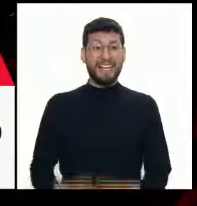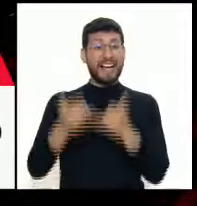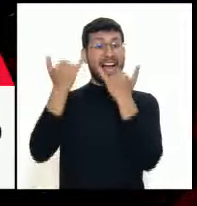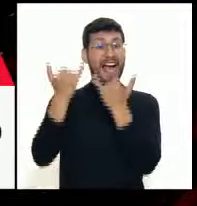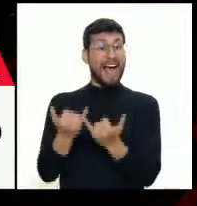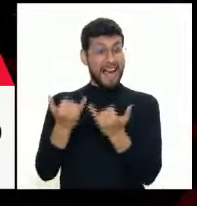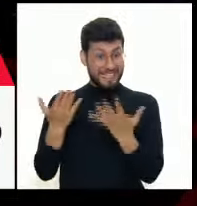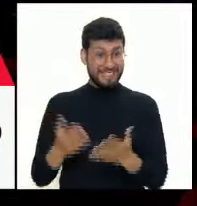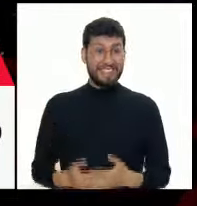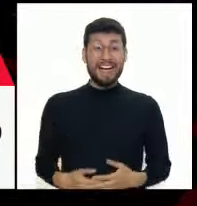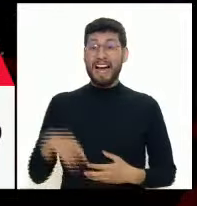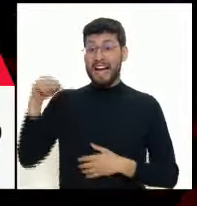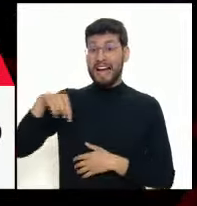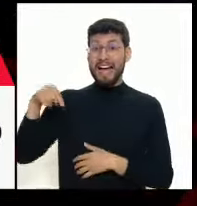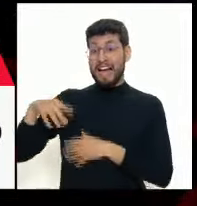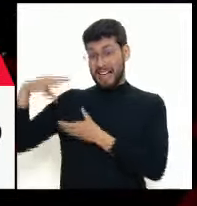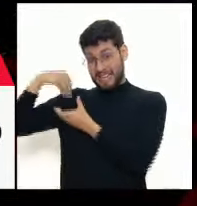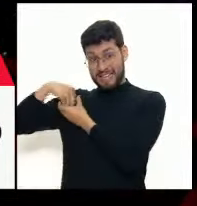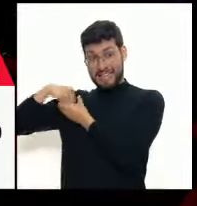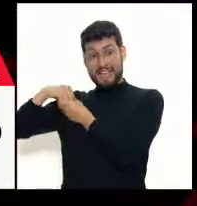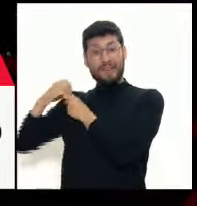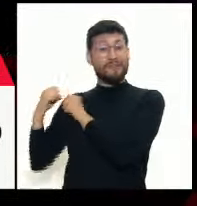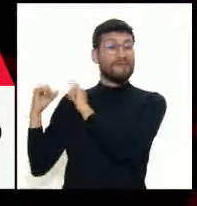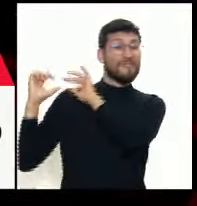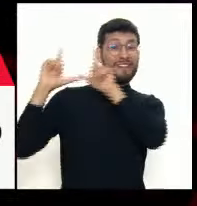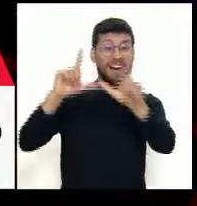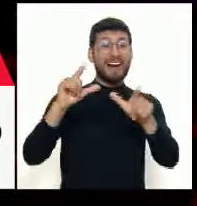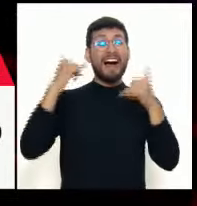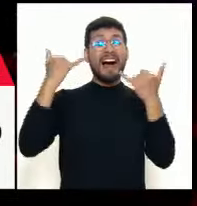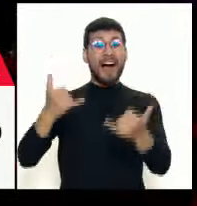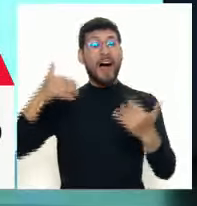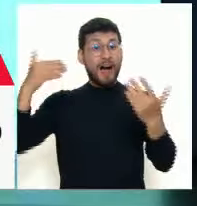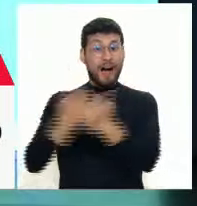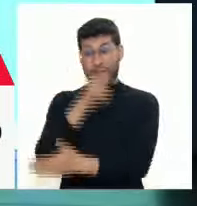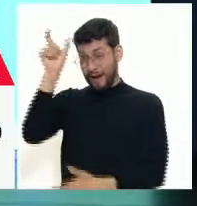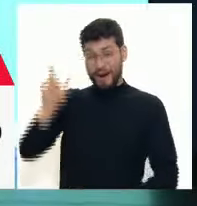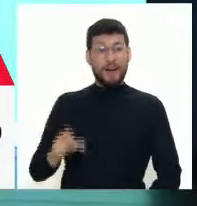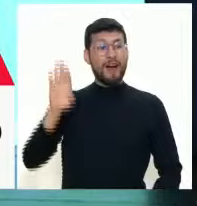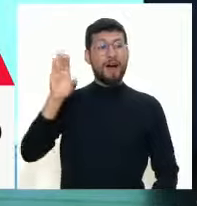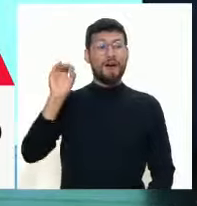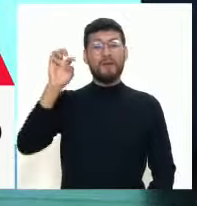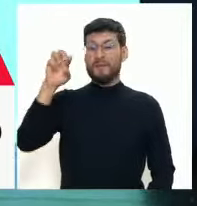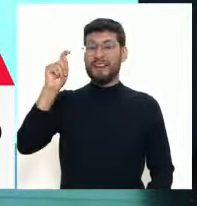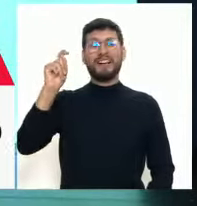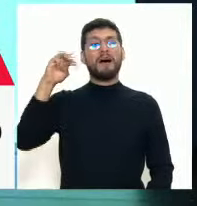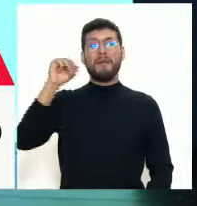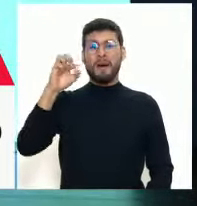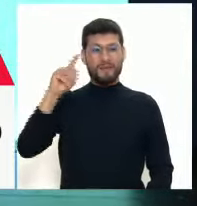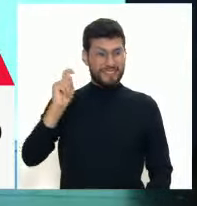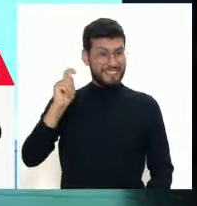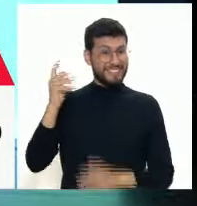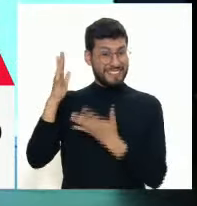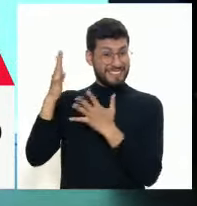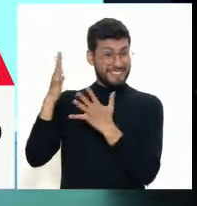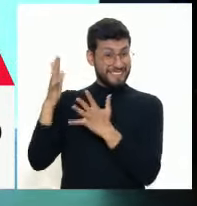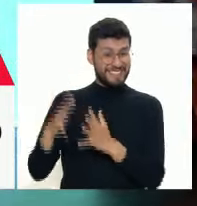Ahora sí, desde el mundo interior, con ustedes, el ahora humano, Blood Mapot.